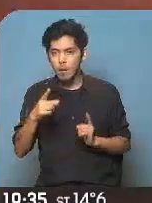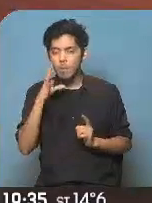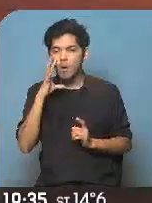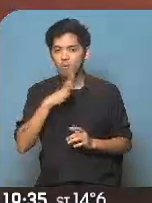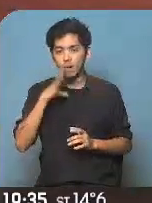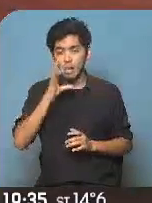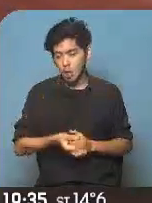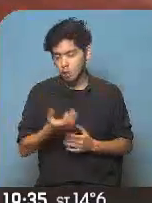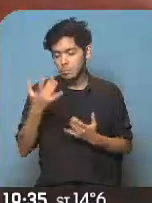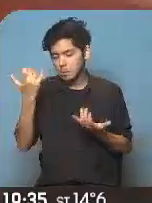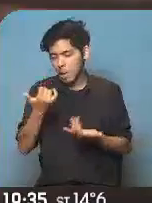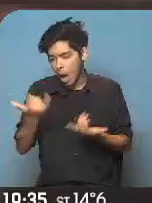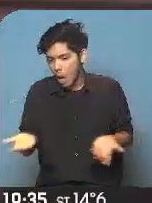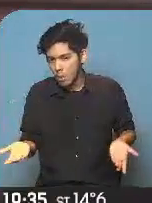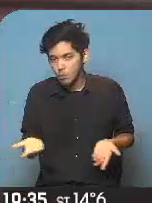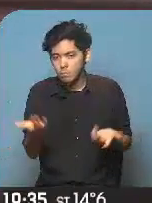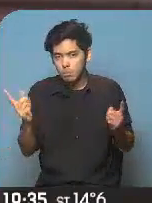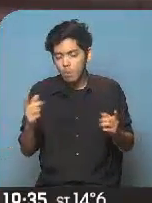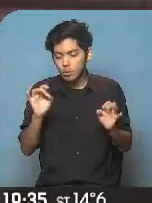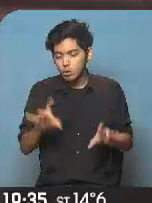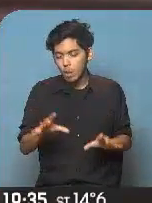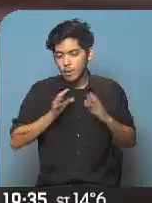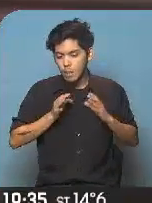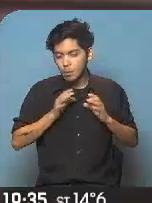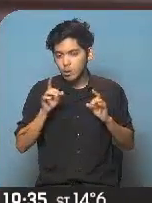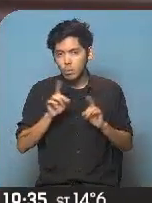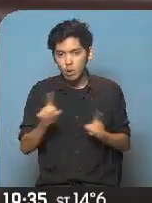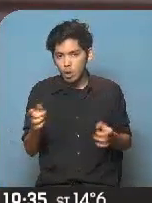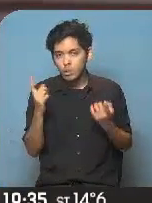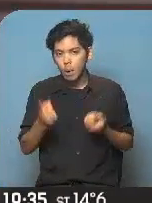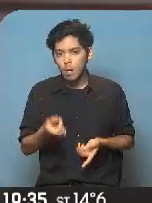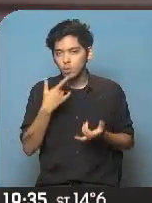está. La prueba es que no es solamente en ámbito deportivo futbolístico. Han habido